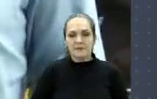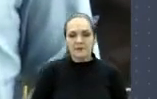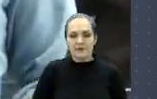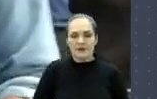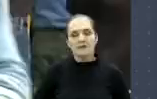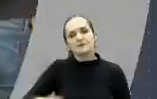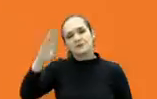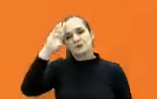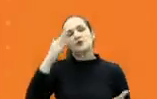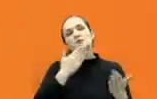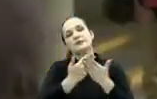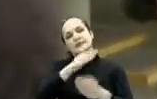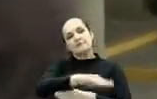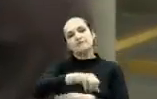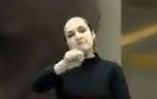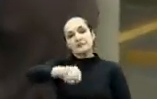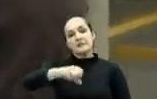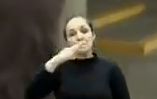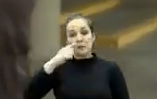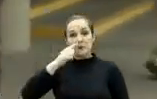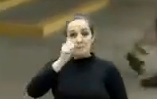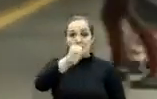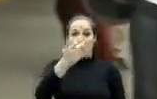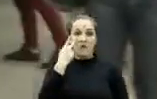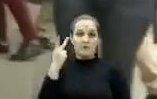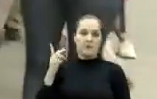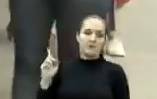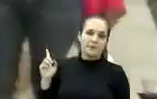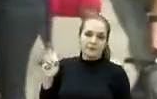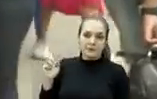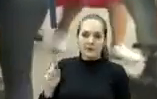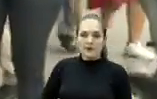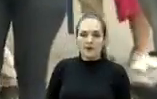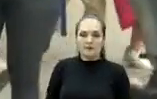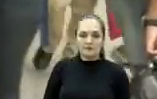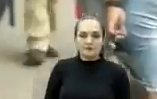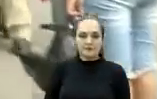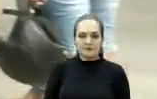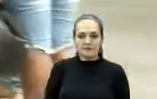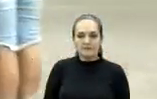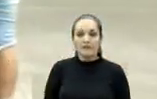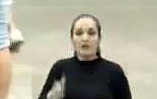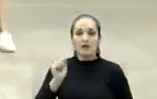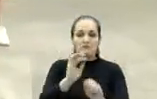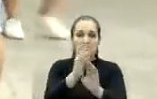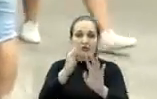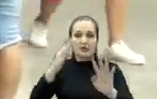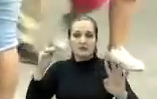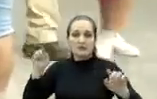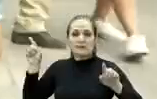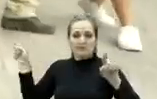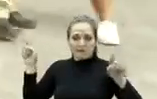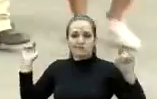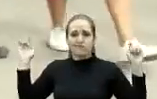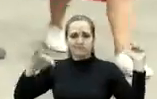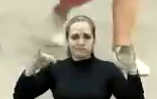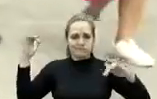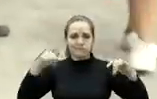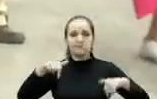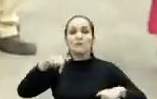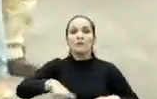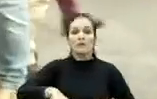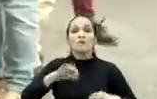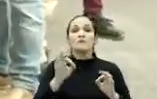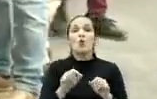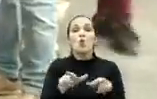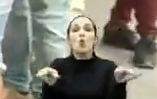José, muy buenas tardes. Sí, señor, y quiero que ustedes lo vean. Mire, gran cantidad de personas a esta hora de la tarde en esto, uno de los 6 puntos que fueron habilitados por parte